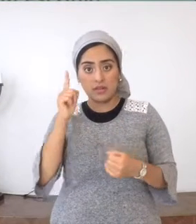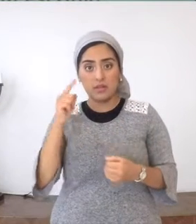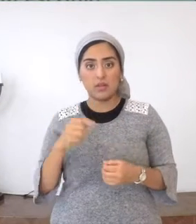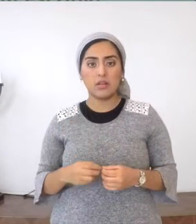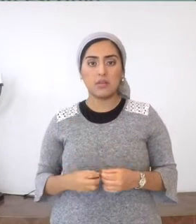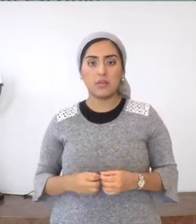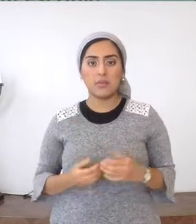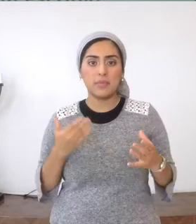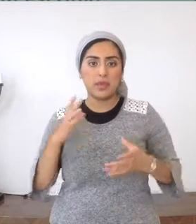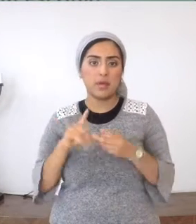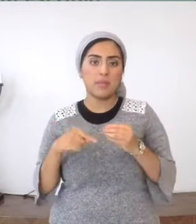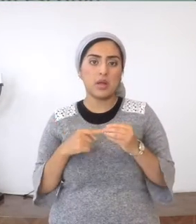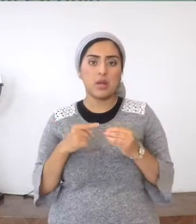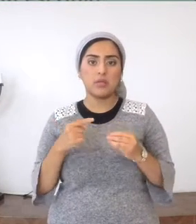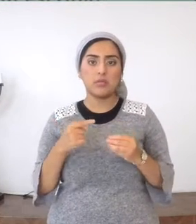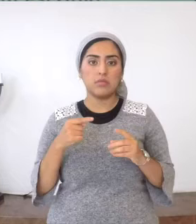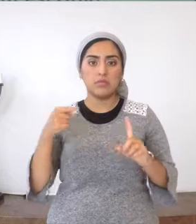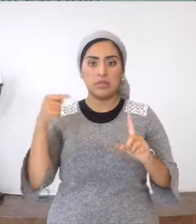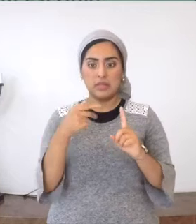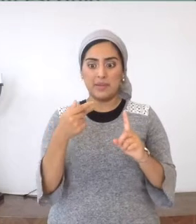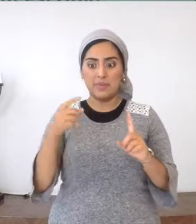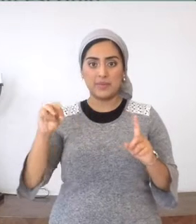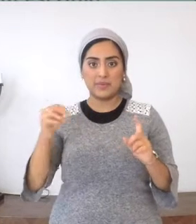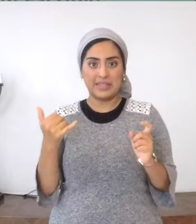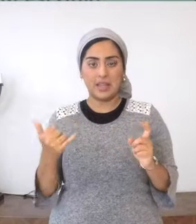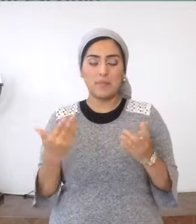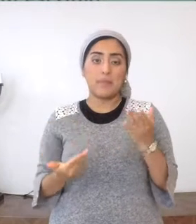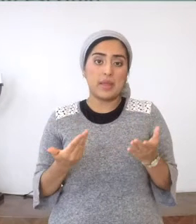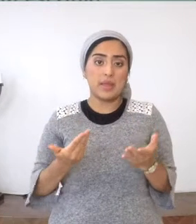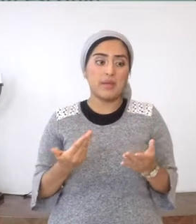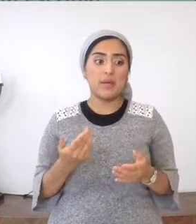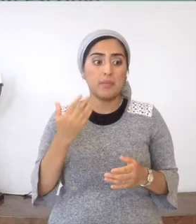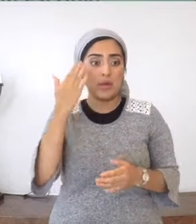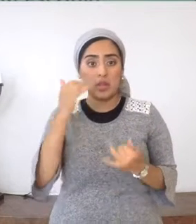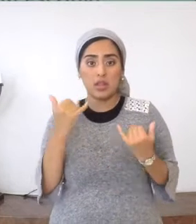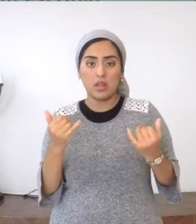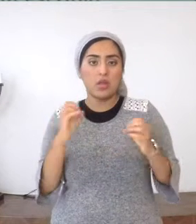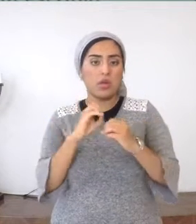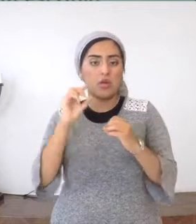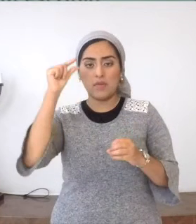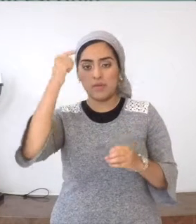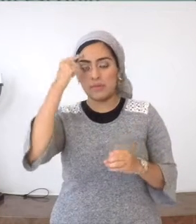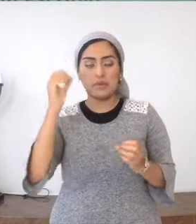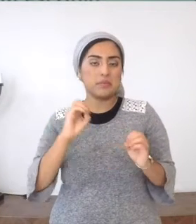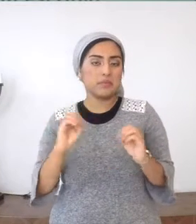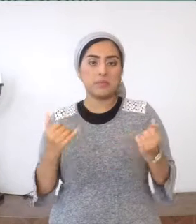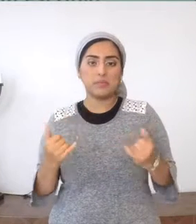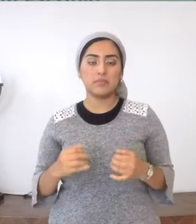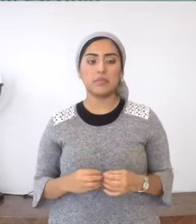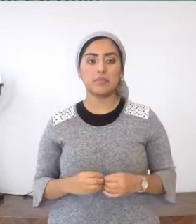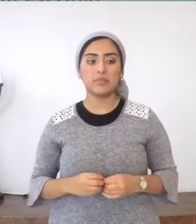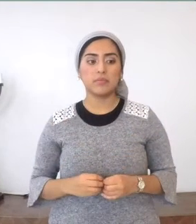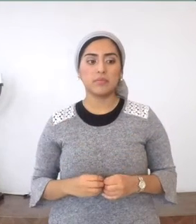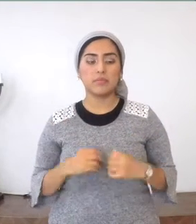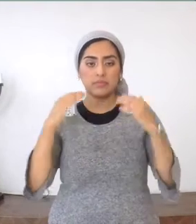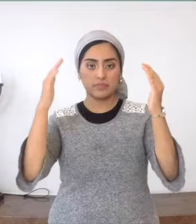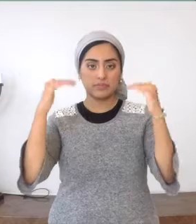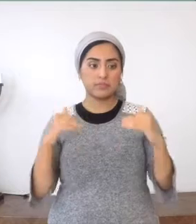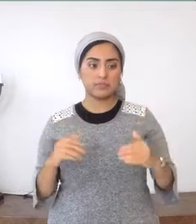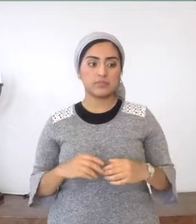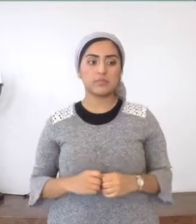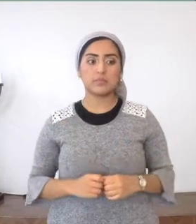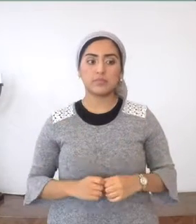El gobierno Del ministro Que está En las orillas Del Nilo Lo puede referirse A Netanyahu No sabemos Pero sabemos Que ahorita No hay